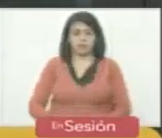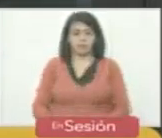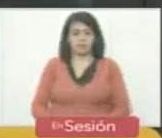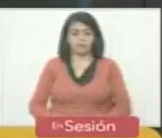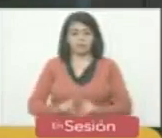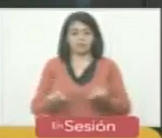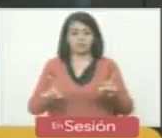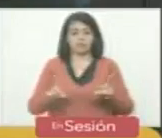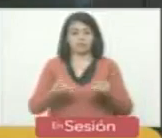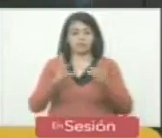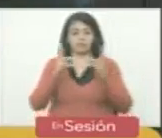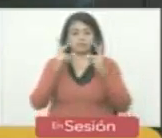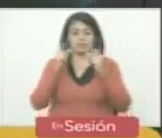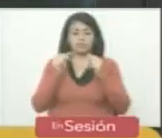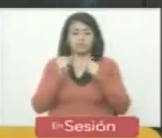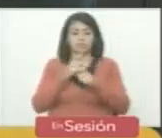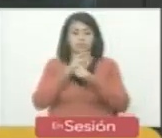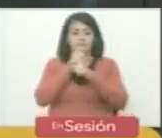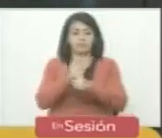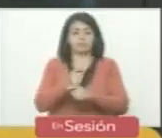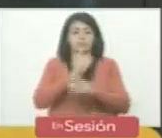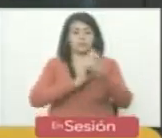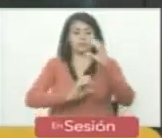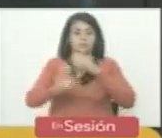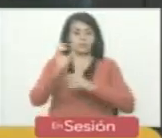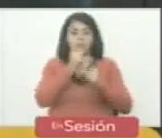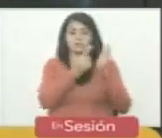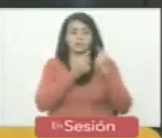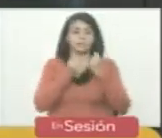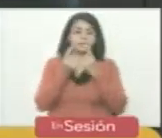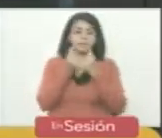pero individuo de número de la Academia de Ciencias Económicas.